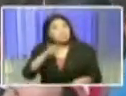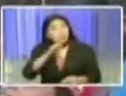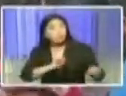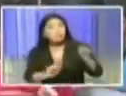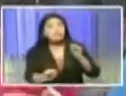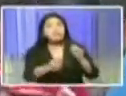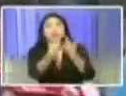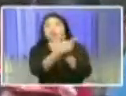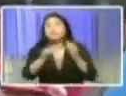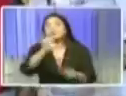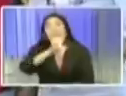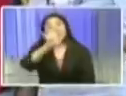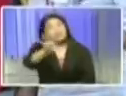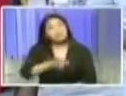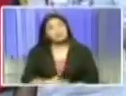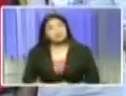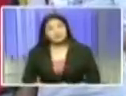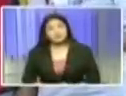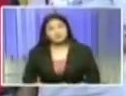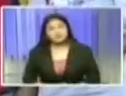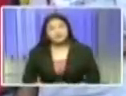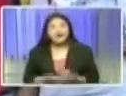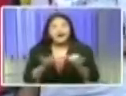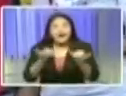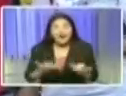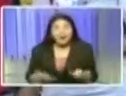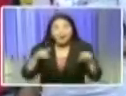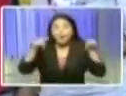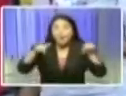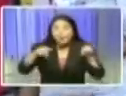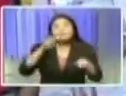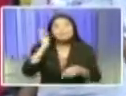libertad de la patria, ahora y hoy.